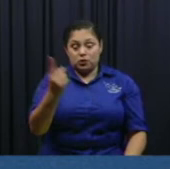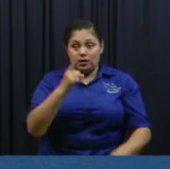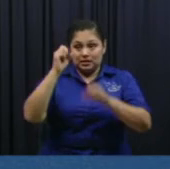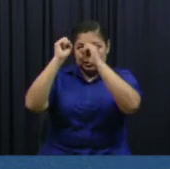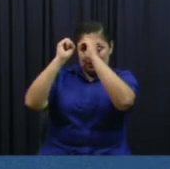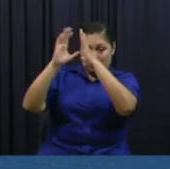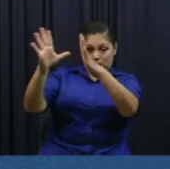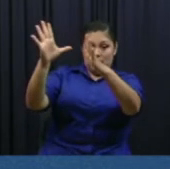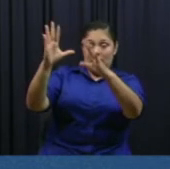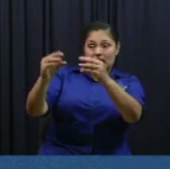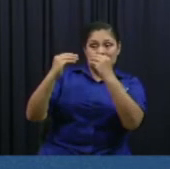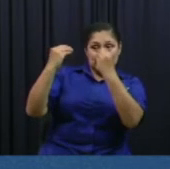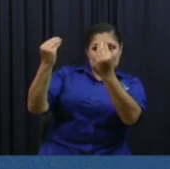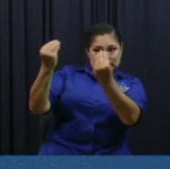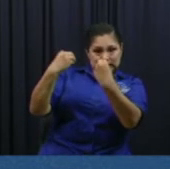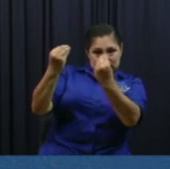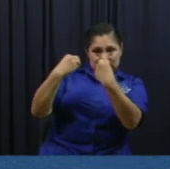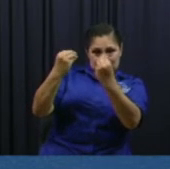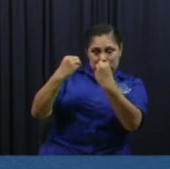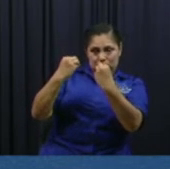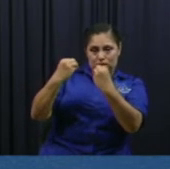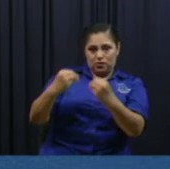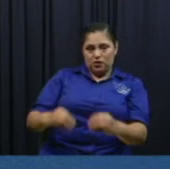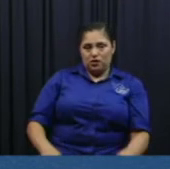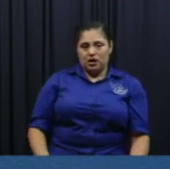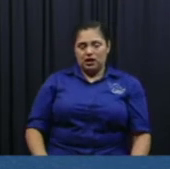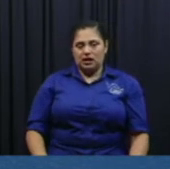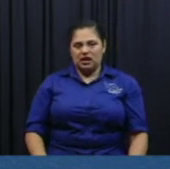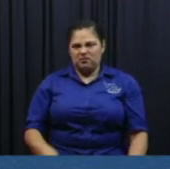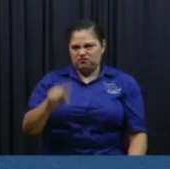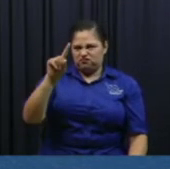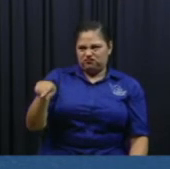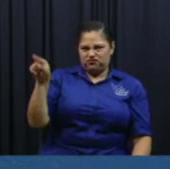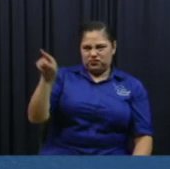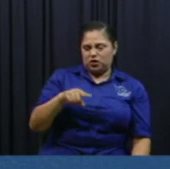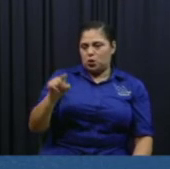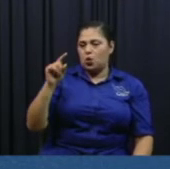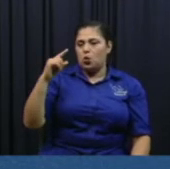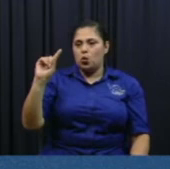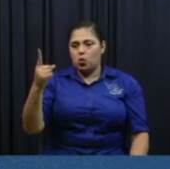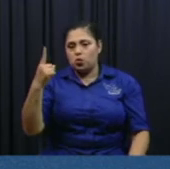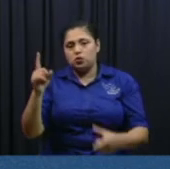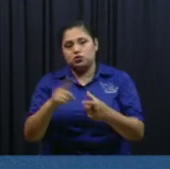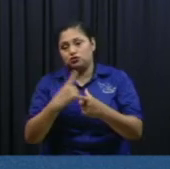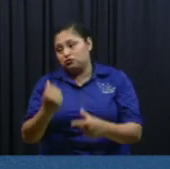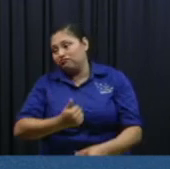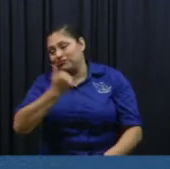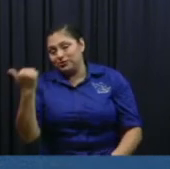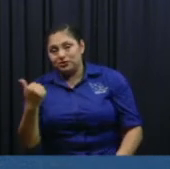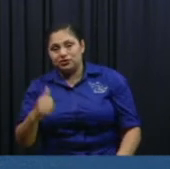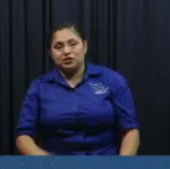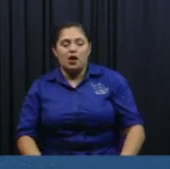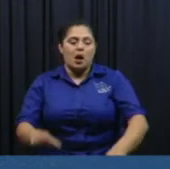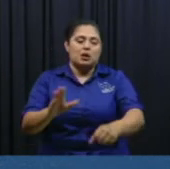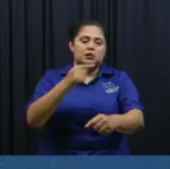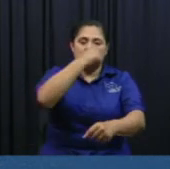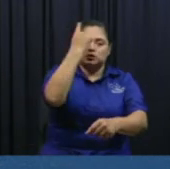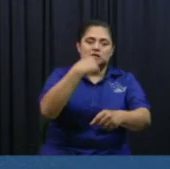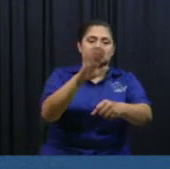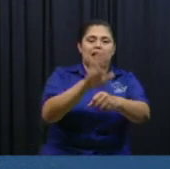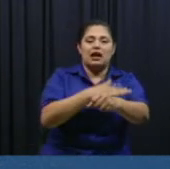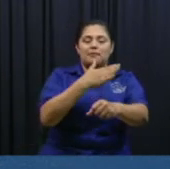y amonestando unos a otros con salmos himnos canciones